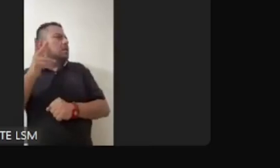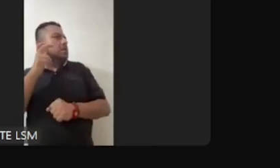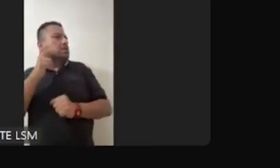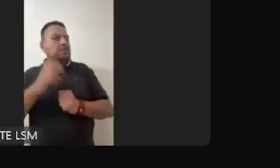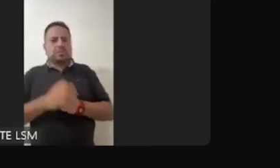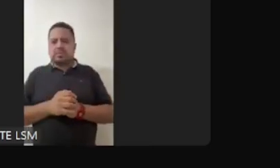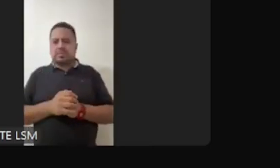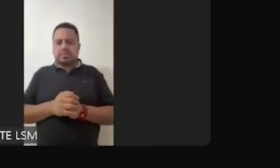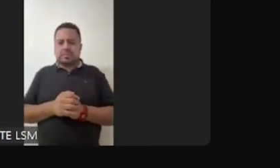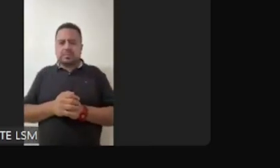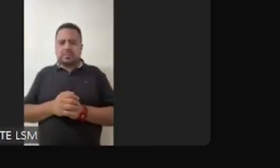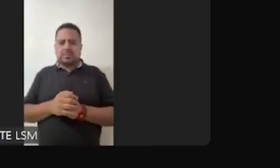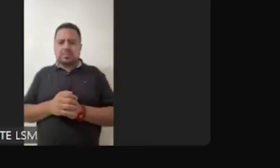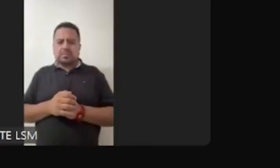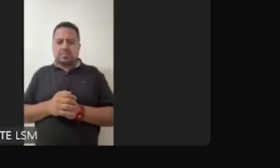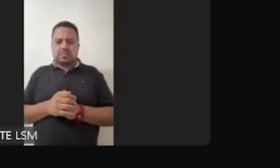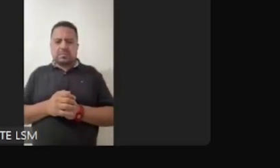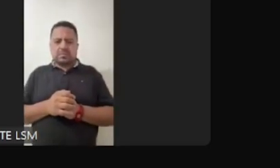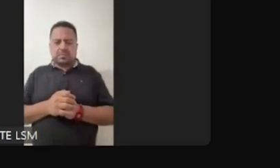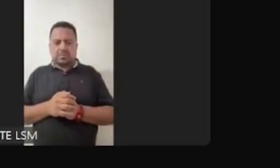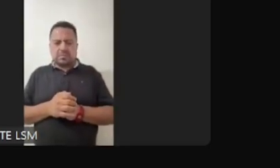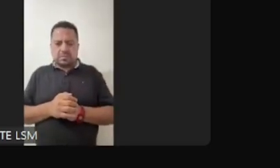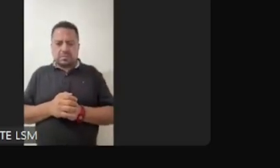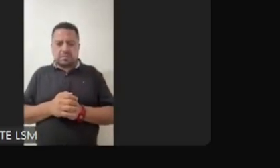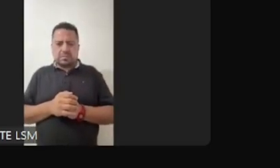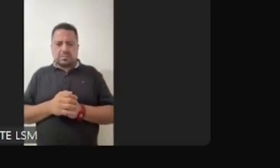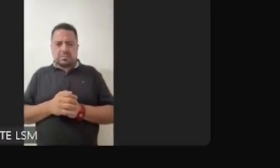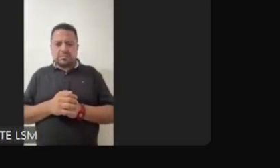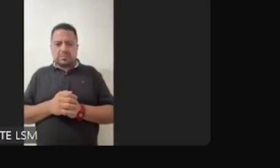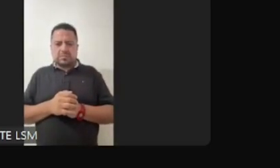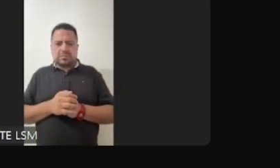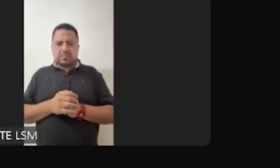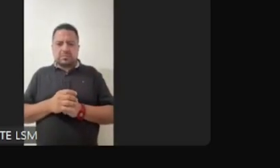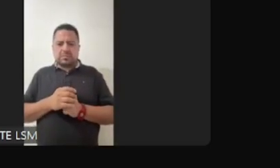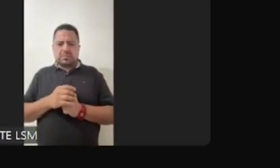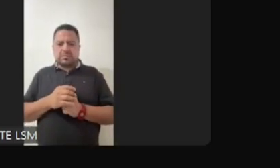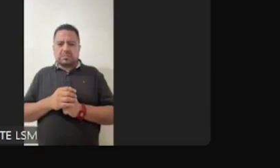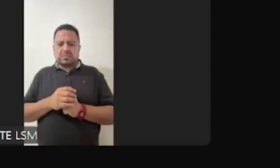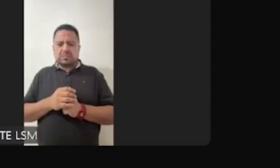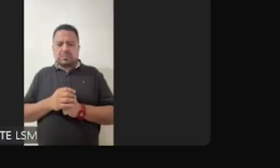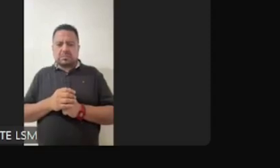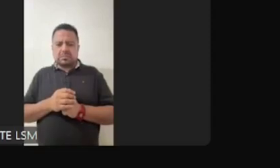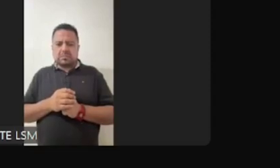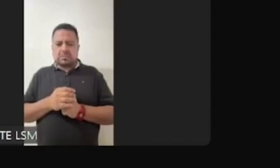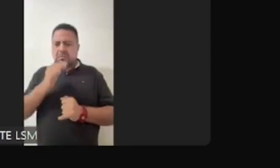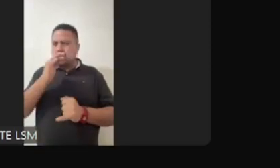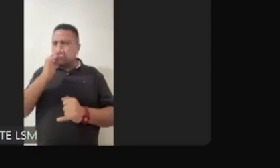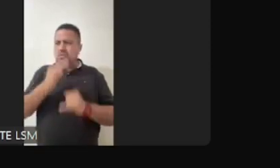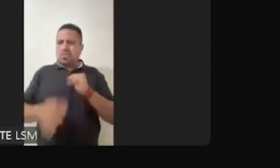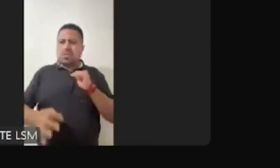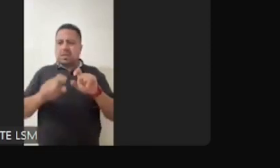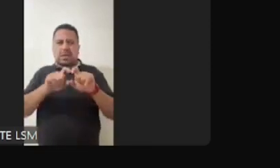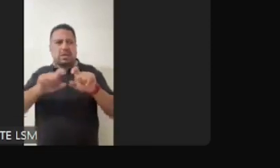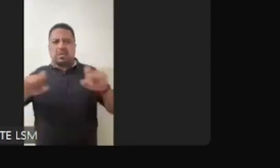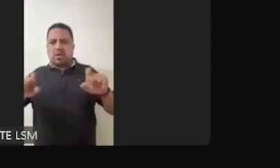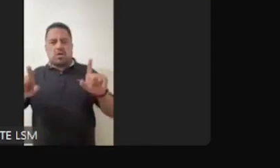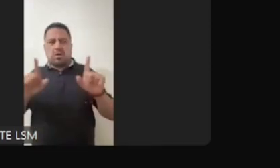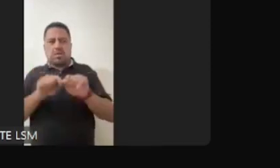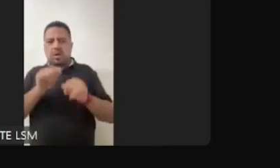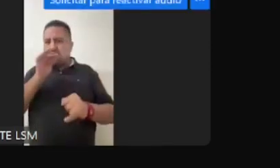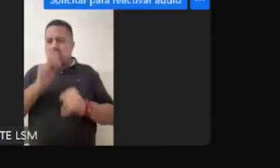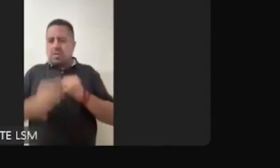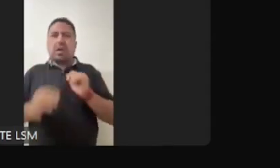escucharon bueno H el último párrafo presidenta el último párrafo